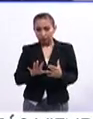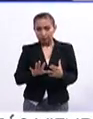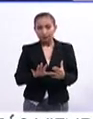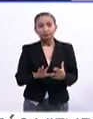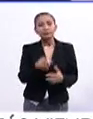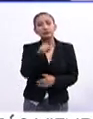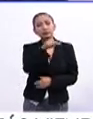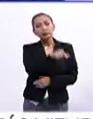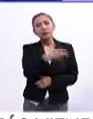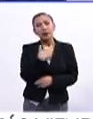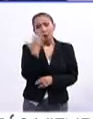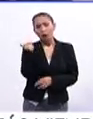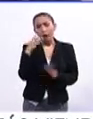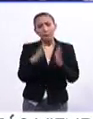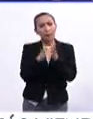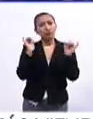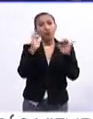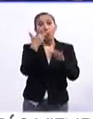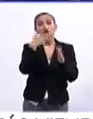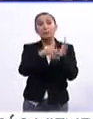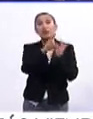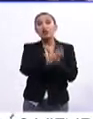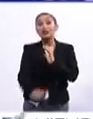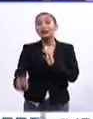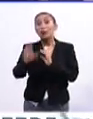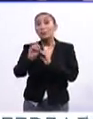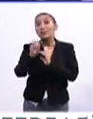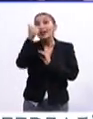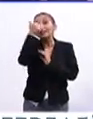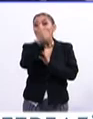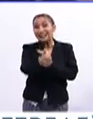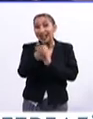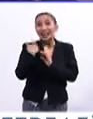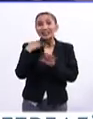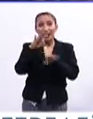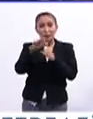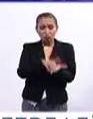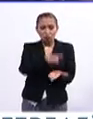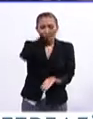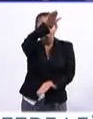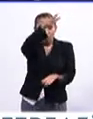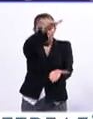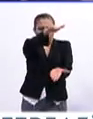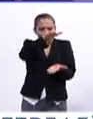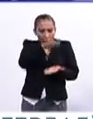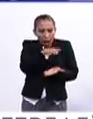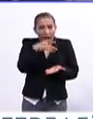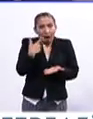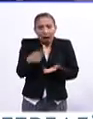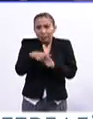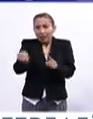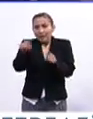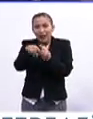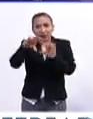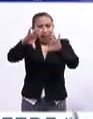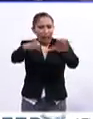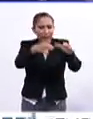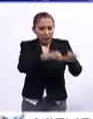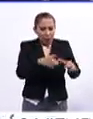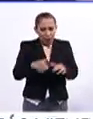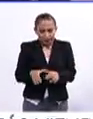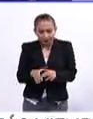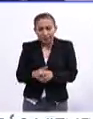y pues tuvimos una participación de 8,296 trabajos que recibimos en diferentes